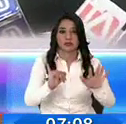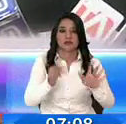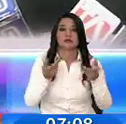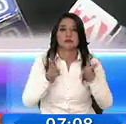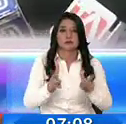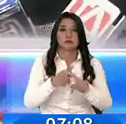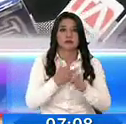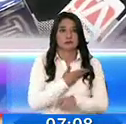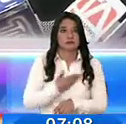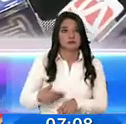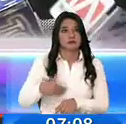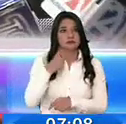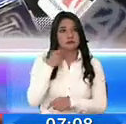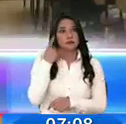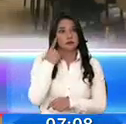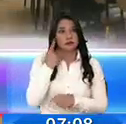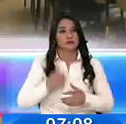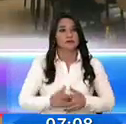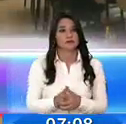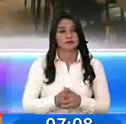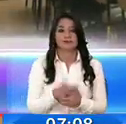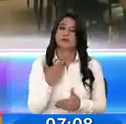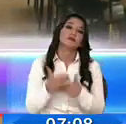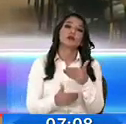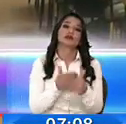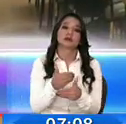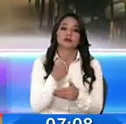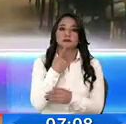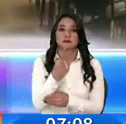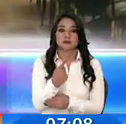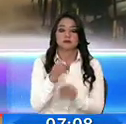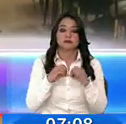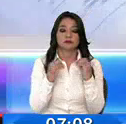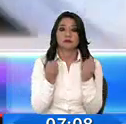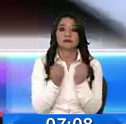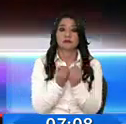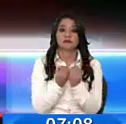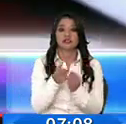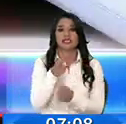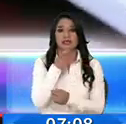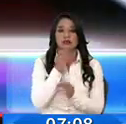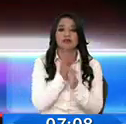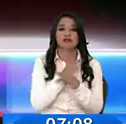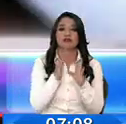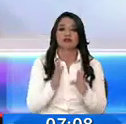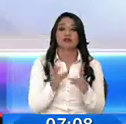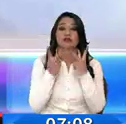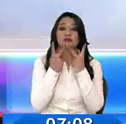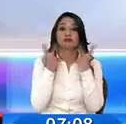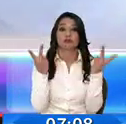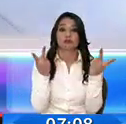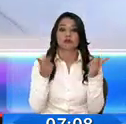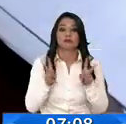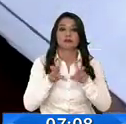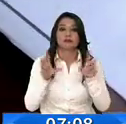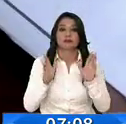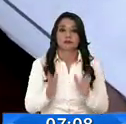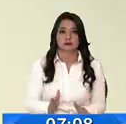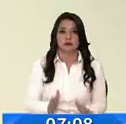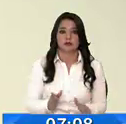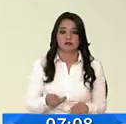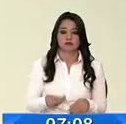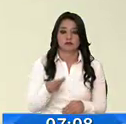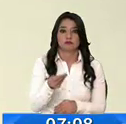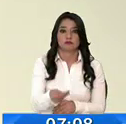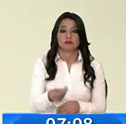expresidente rafael cordera en el proceso se sostiene que una organización conformada por funcionarios públicos y empresarios para